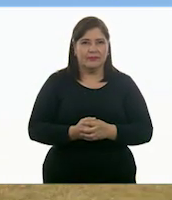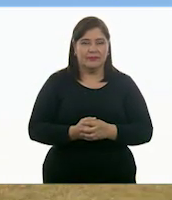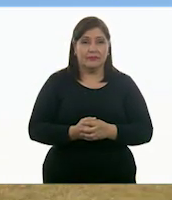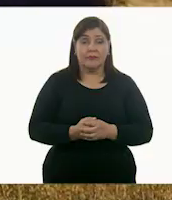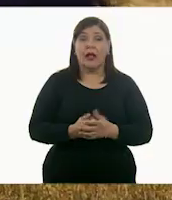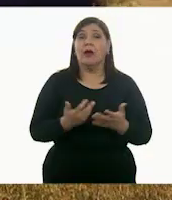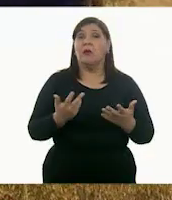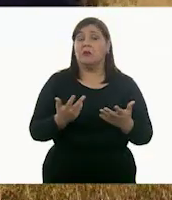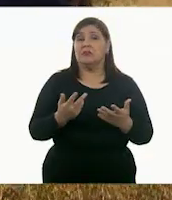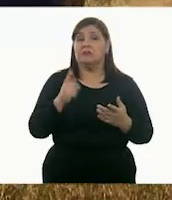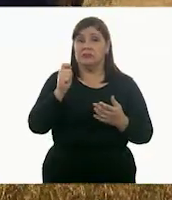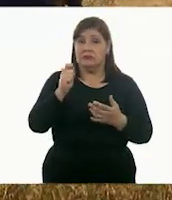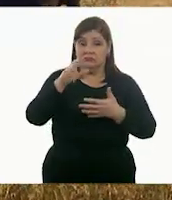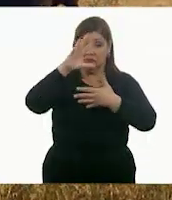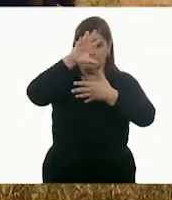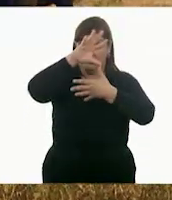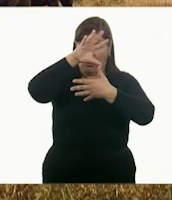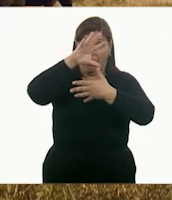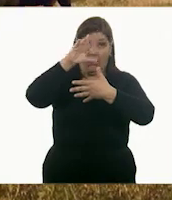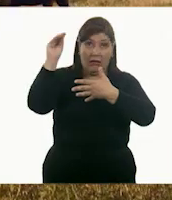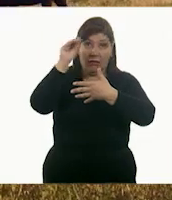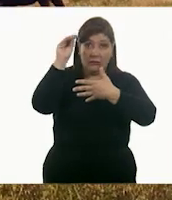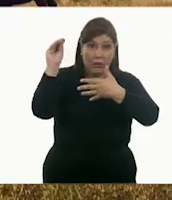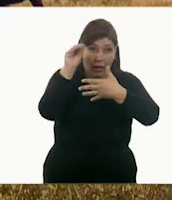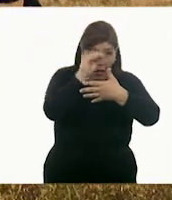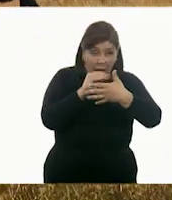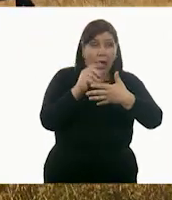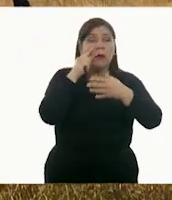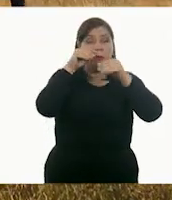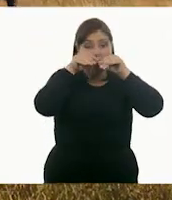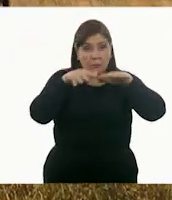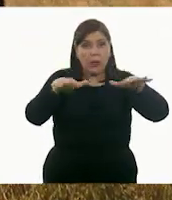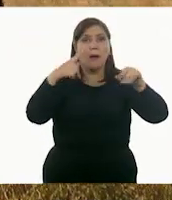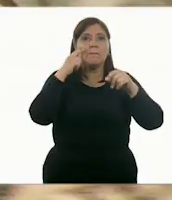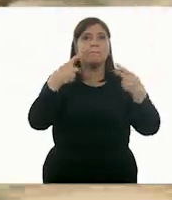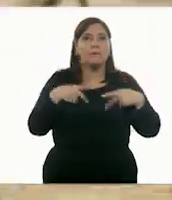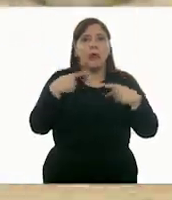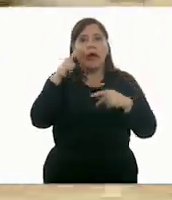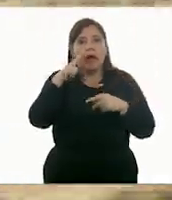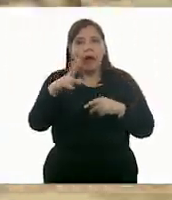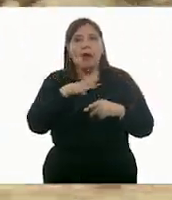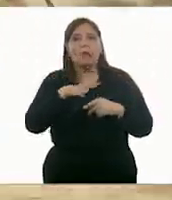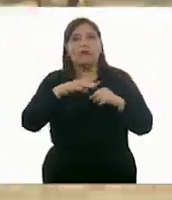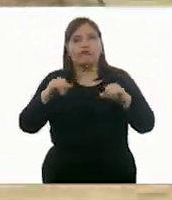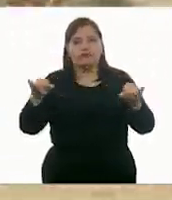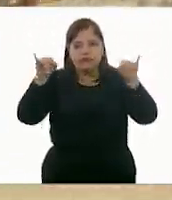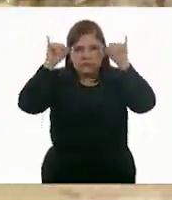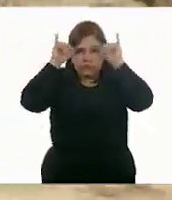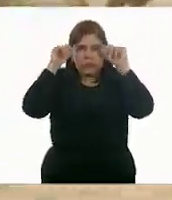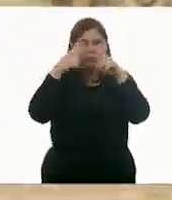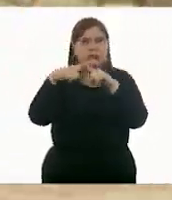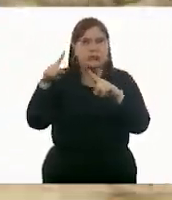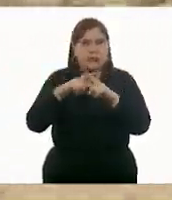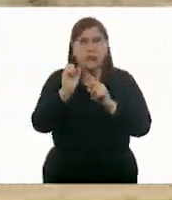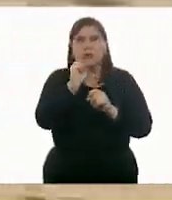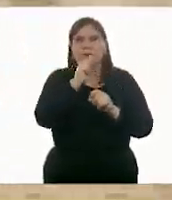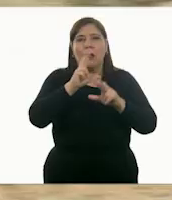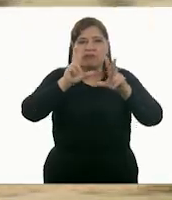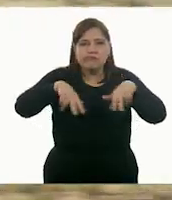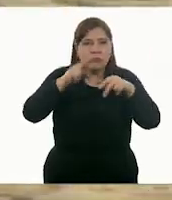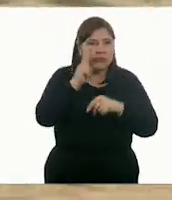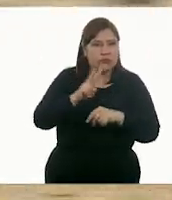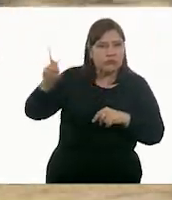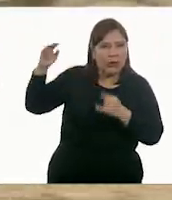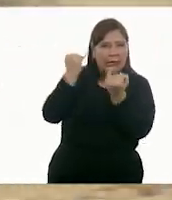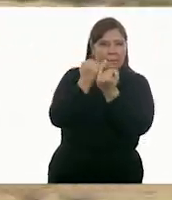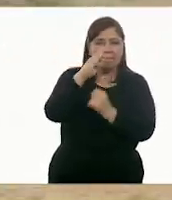Encontraron en el nuevo continente otras especies, manadas de bisontes y de veloces berrendos que corrieron